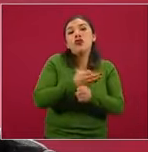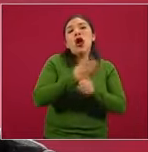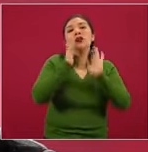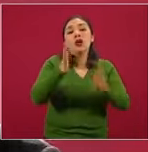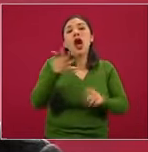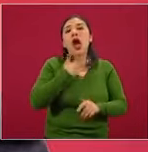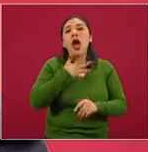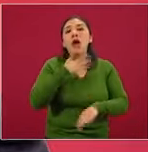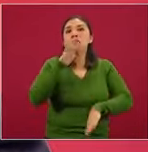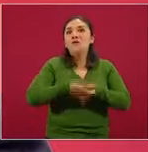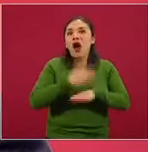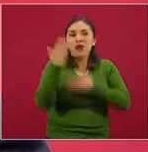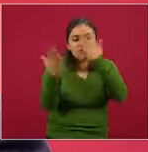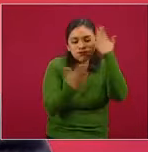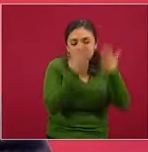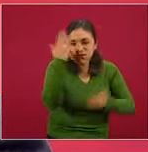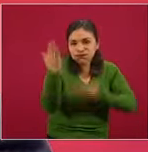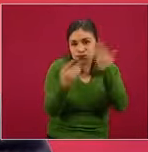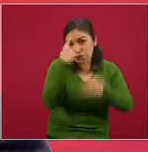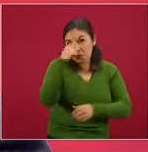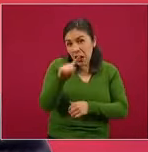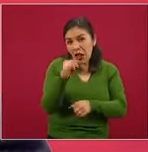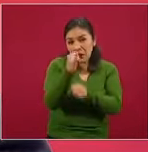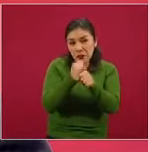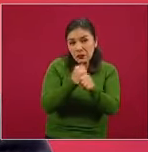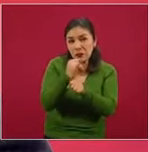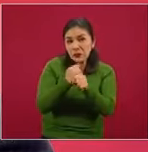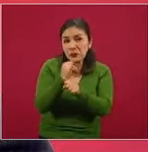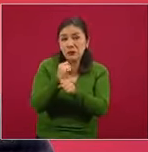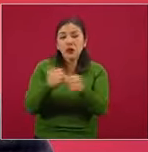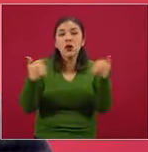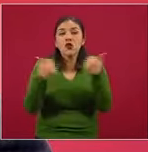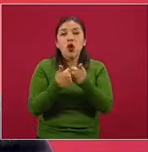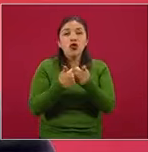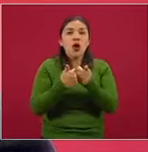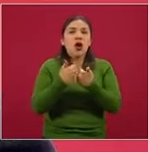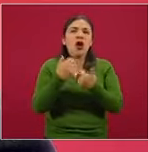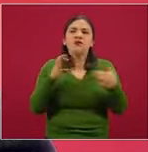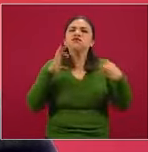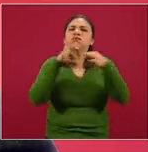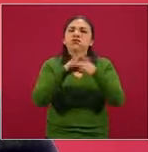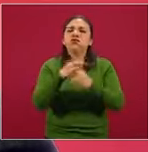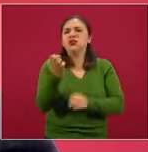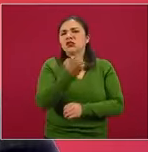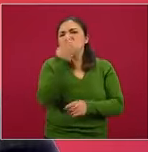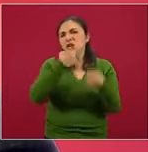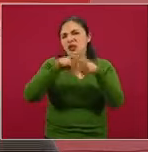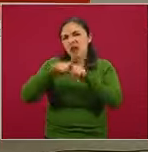en una fase muy avanzada de exploración de las colaboraciones académicas con